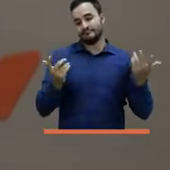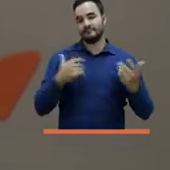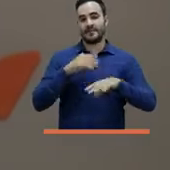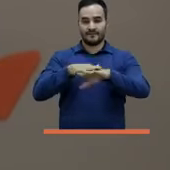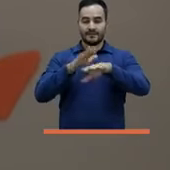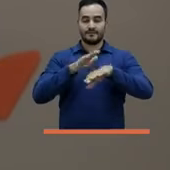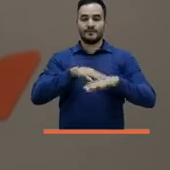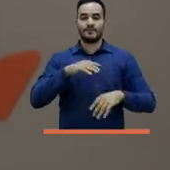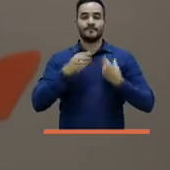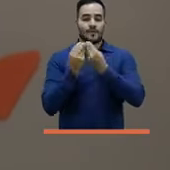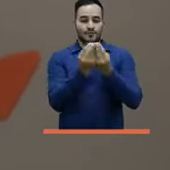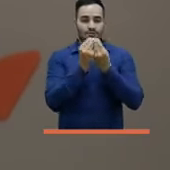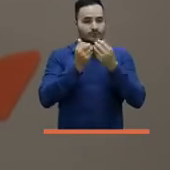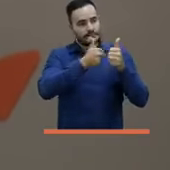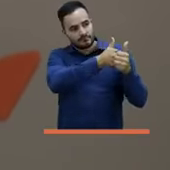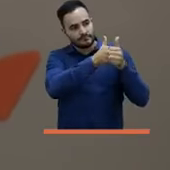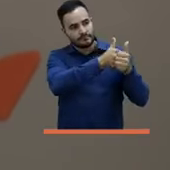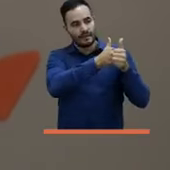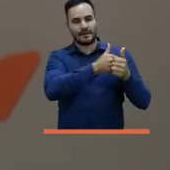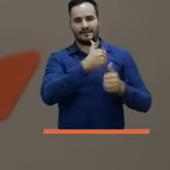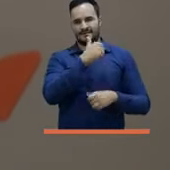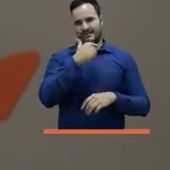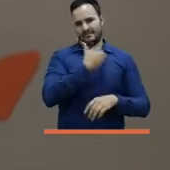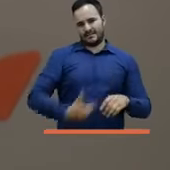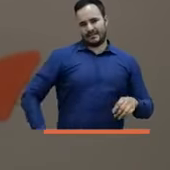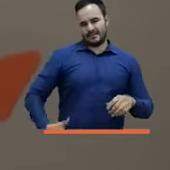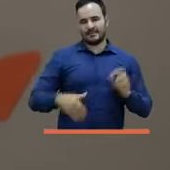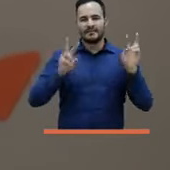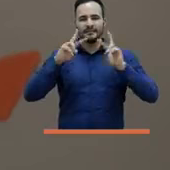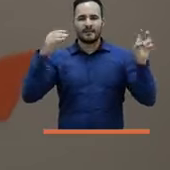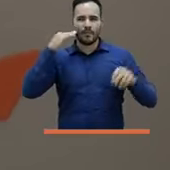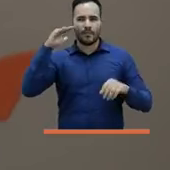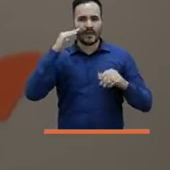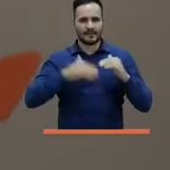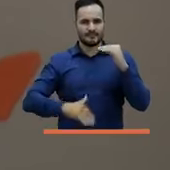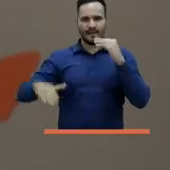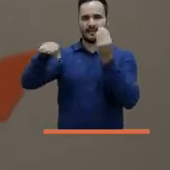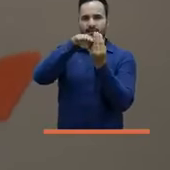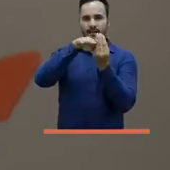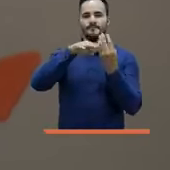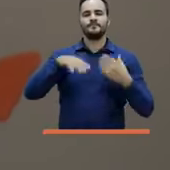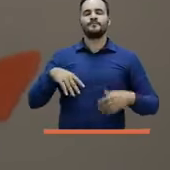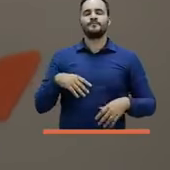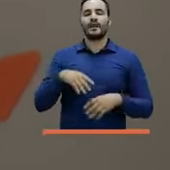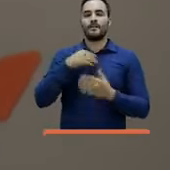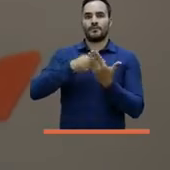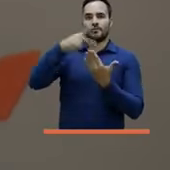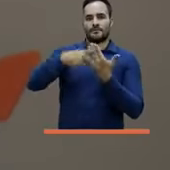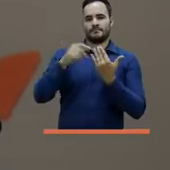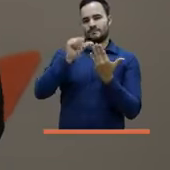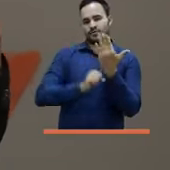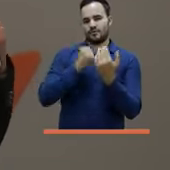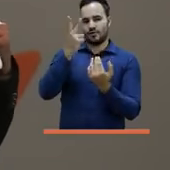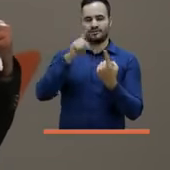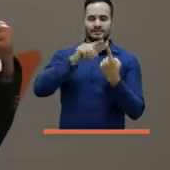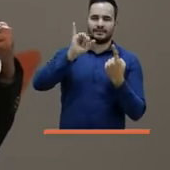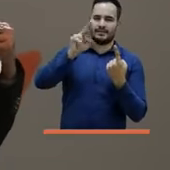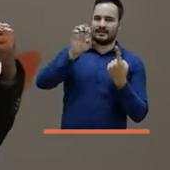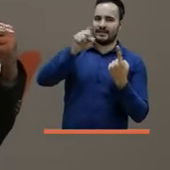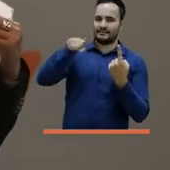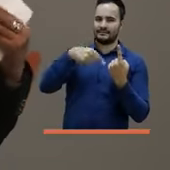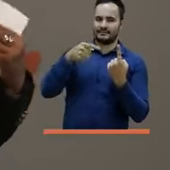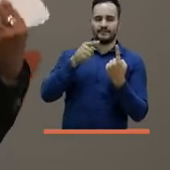para la equidad de la mujer es la cpm ha diseñado dos programas uno se llama inés y el otro gemma son los programas